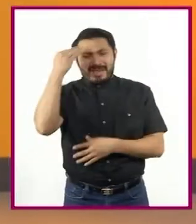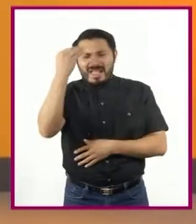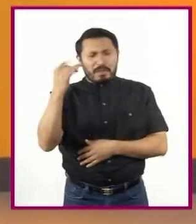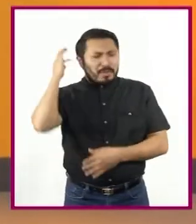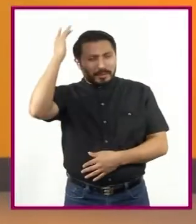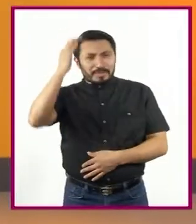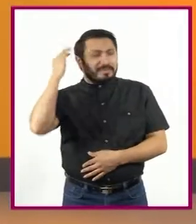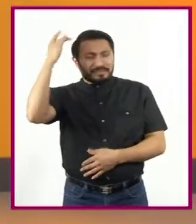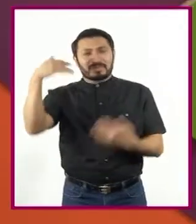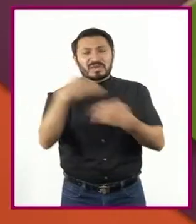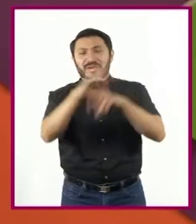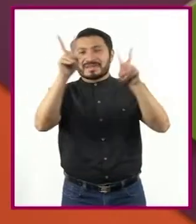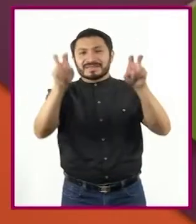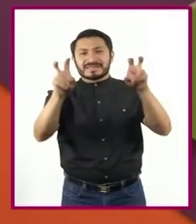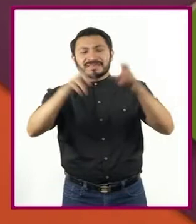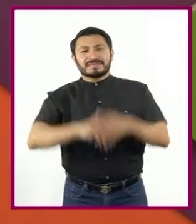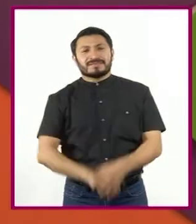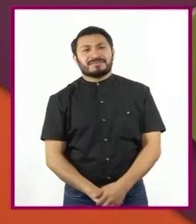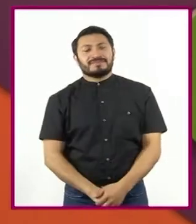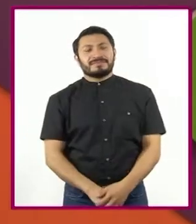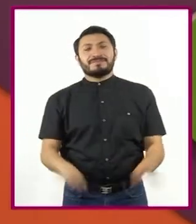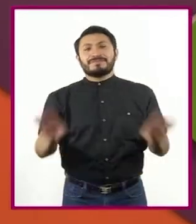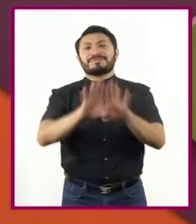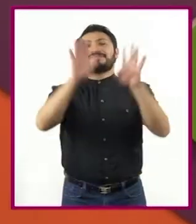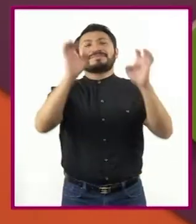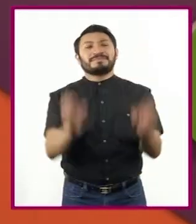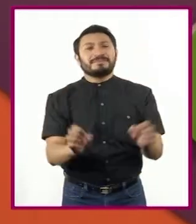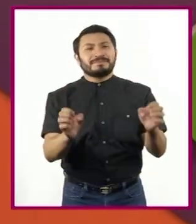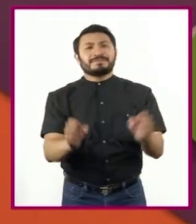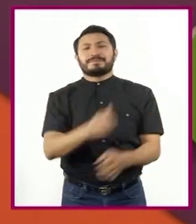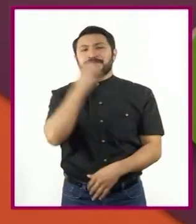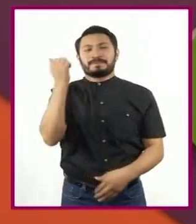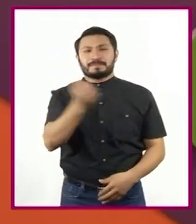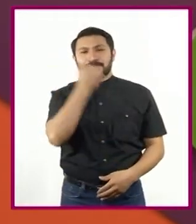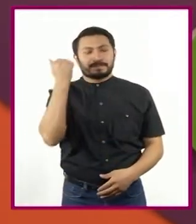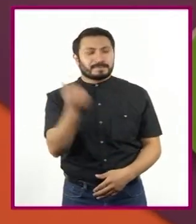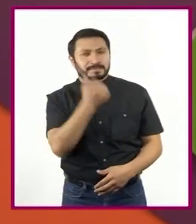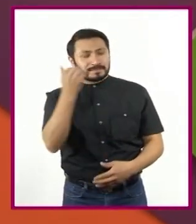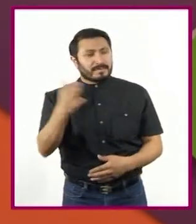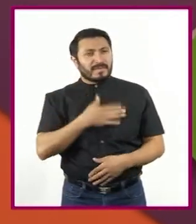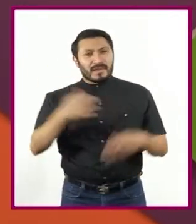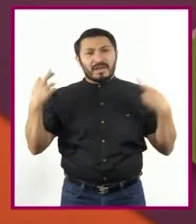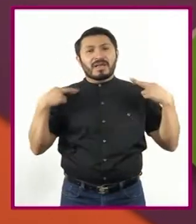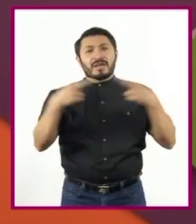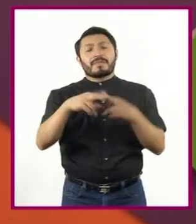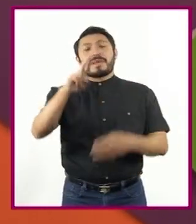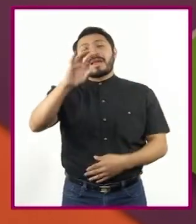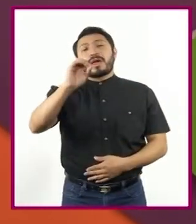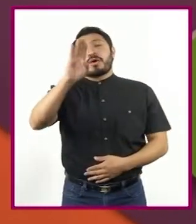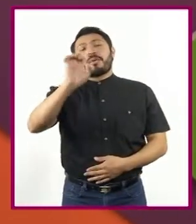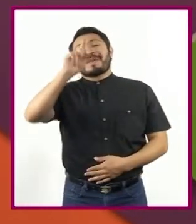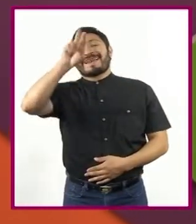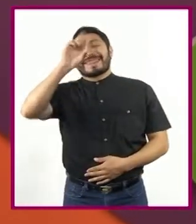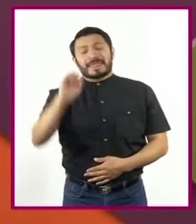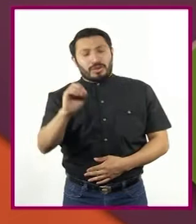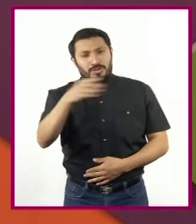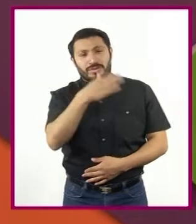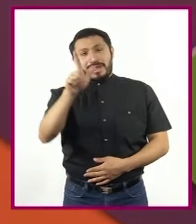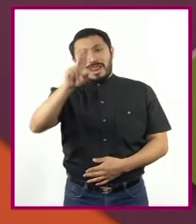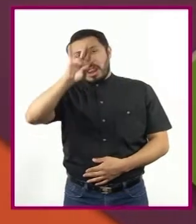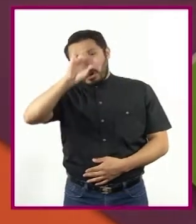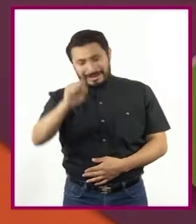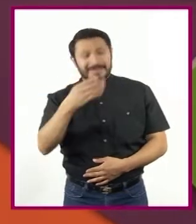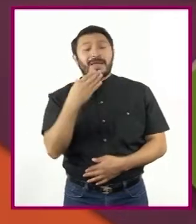reflexionar sobre este tema. ¿Cómo están, alumnas y alumnos? Soy el profesor Roberto Luis Mecinas Reina y les